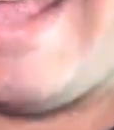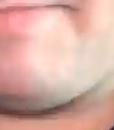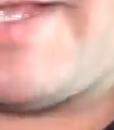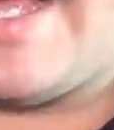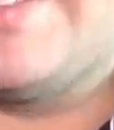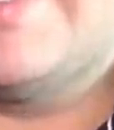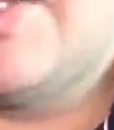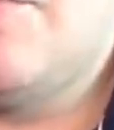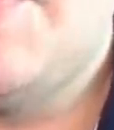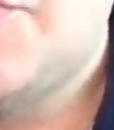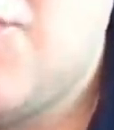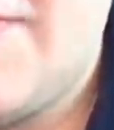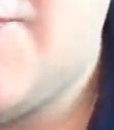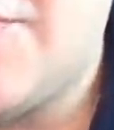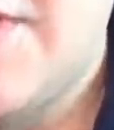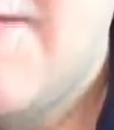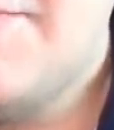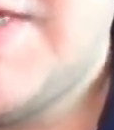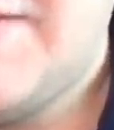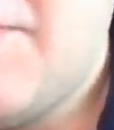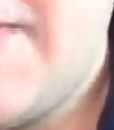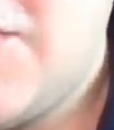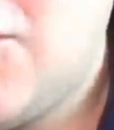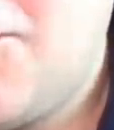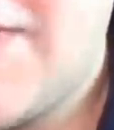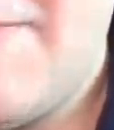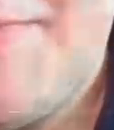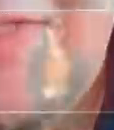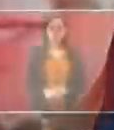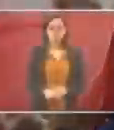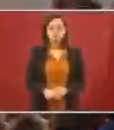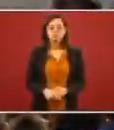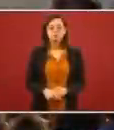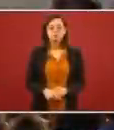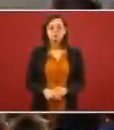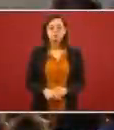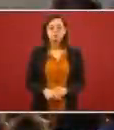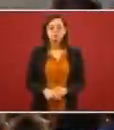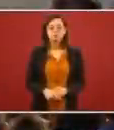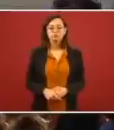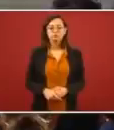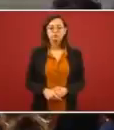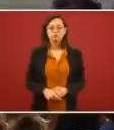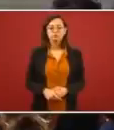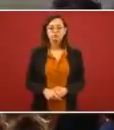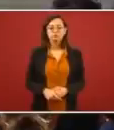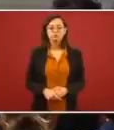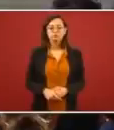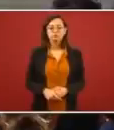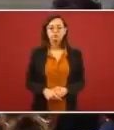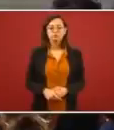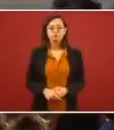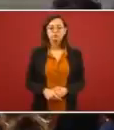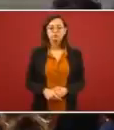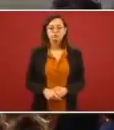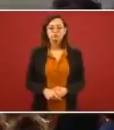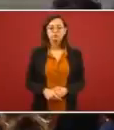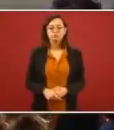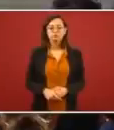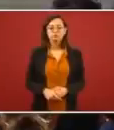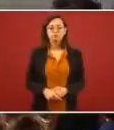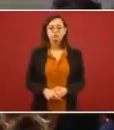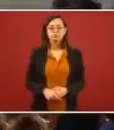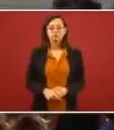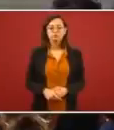respuesta épica de López Obrador. Y vamos a este momento, porque la primera vez que vimos a la reportera, nunca la había visto, bueno, a la colaboradora, no sé si a la